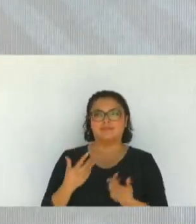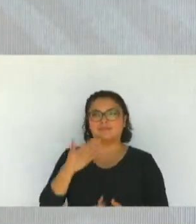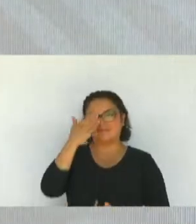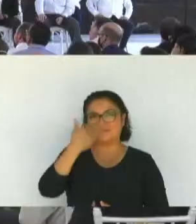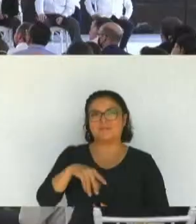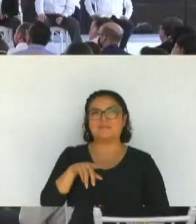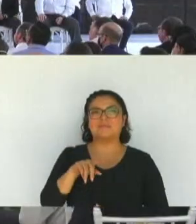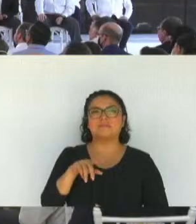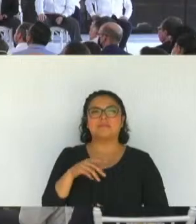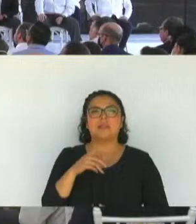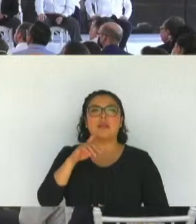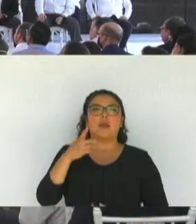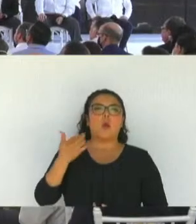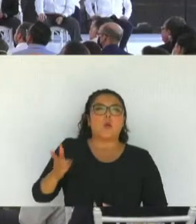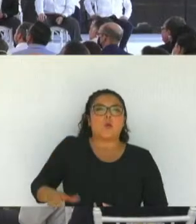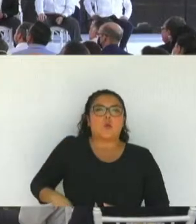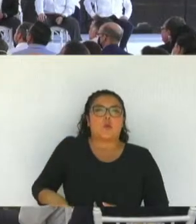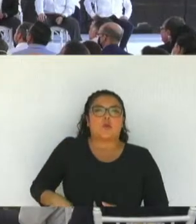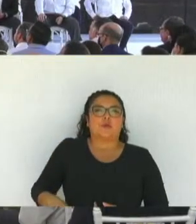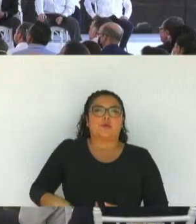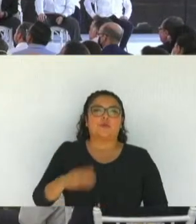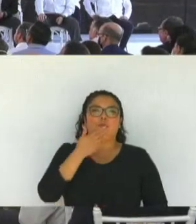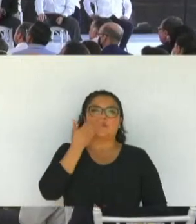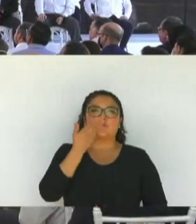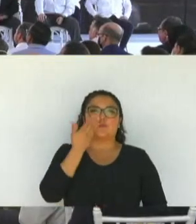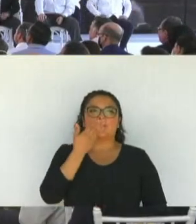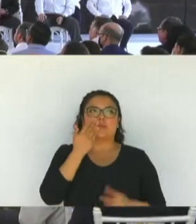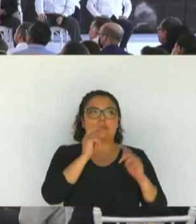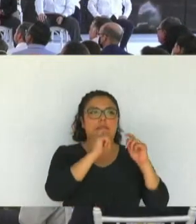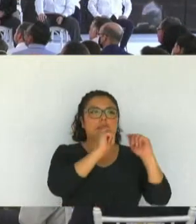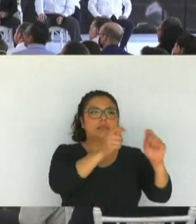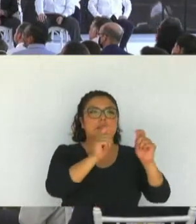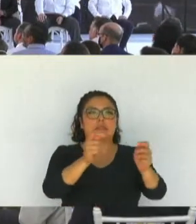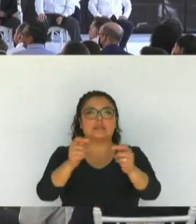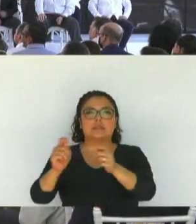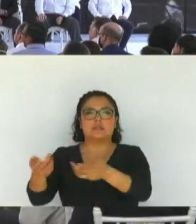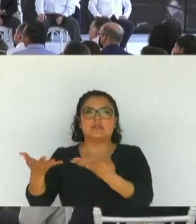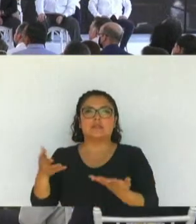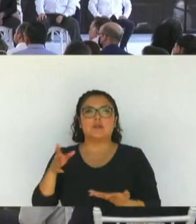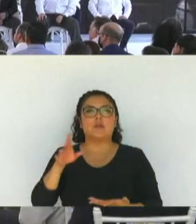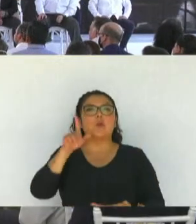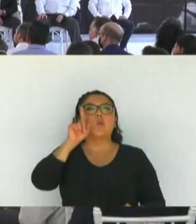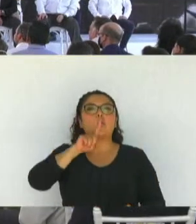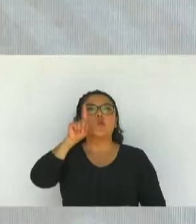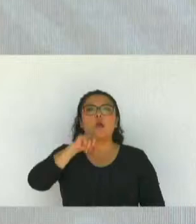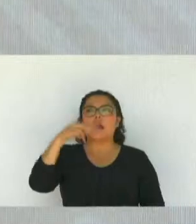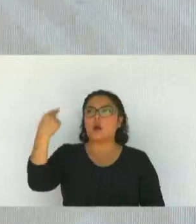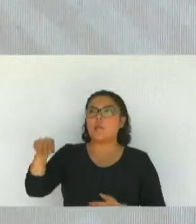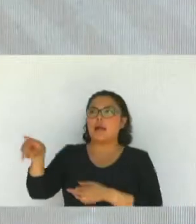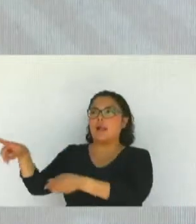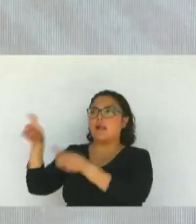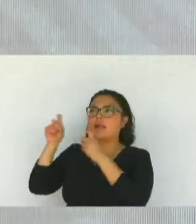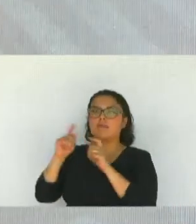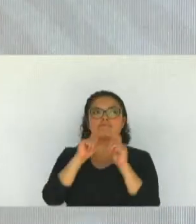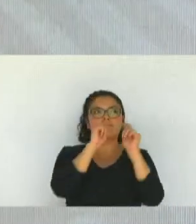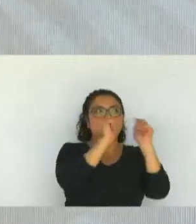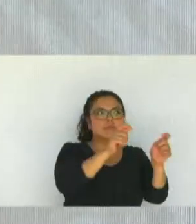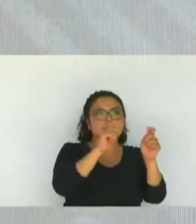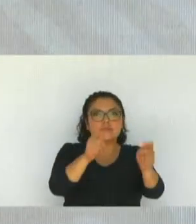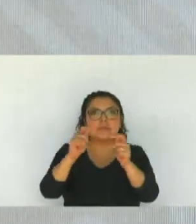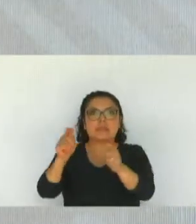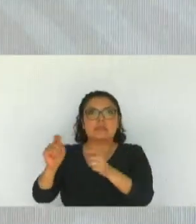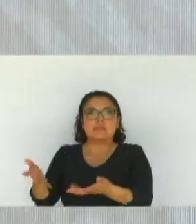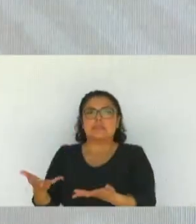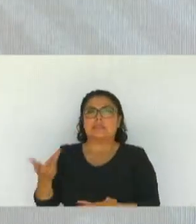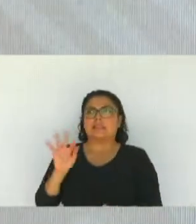nombre de mujeres a las cosas, pues quizás se acordaban de la Lolita y el Dolores del SAT, pero ELSA es otra